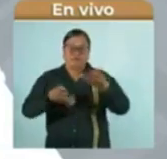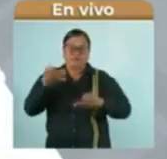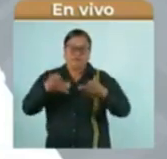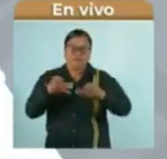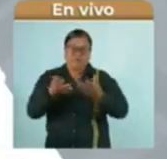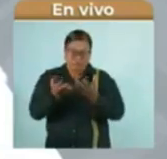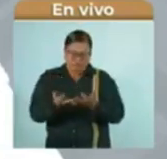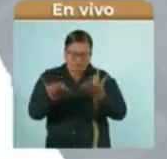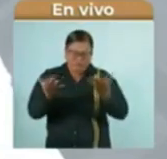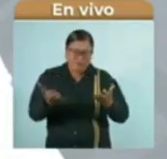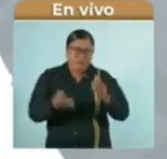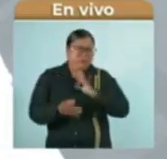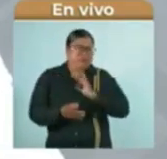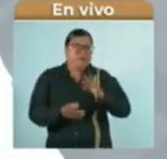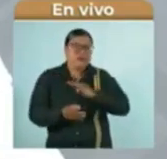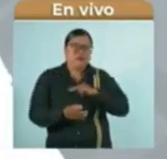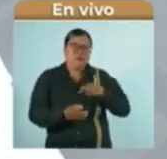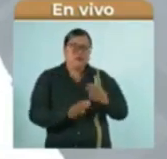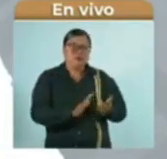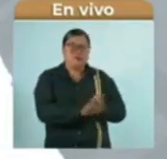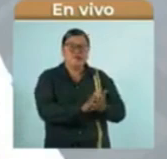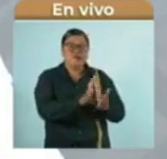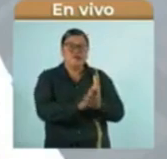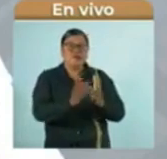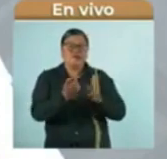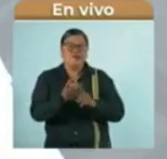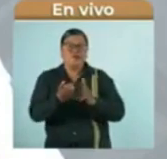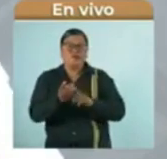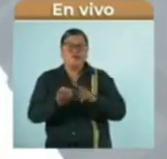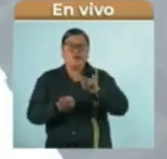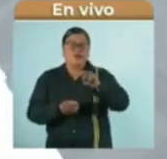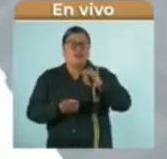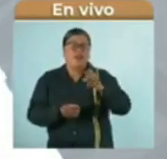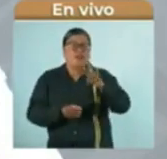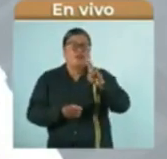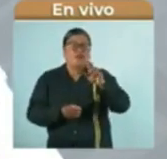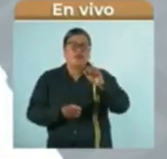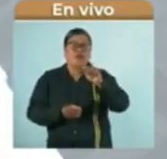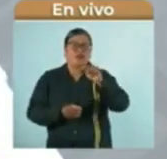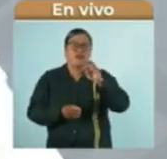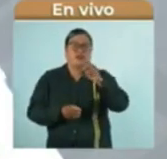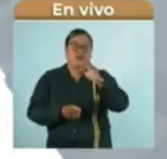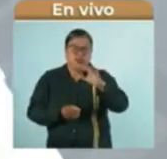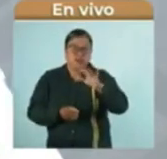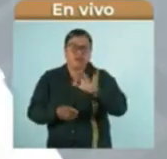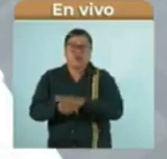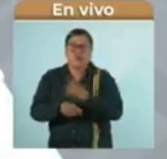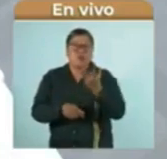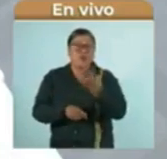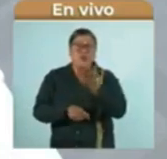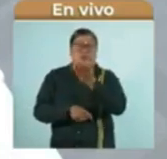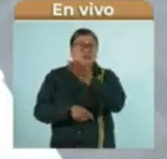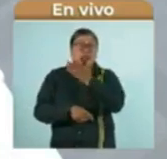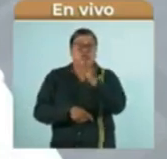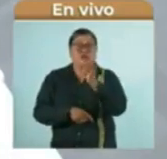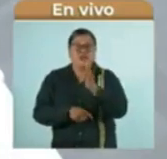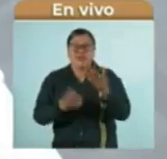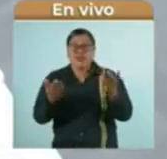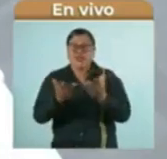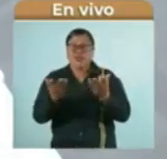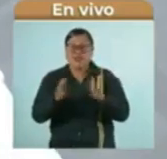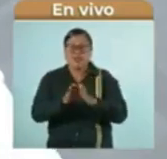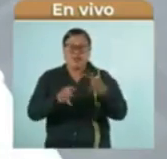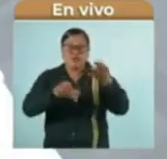que intervin en Santo Domingo tepustepec porque no podía ejecutar una